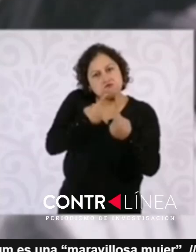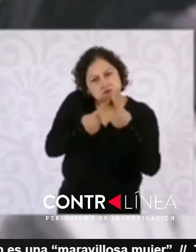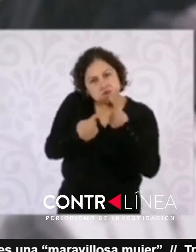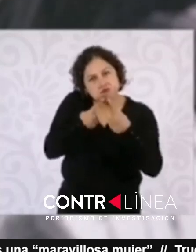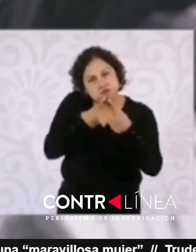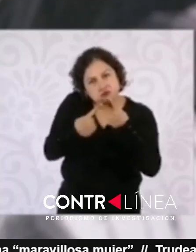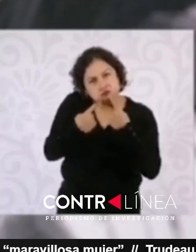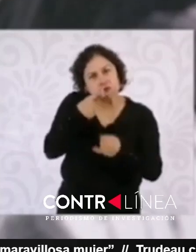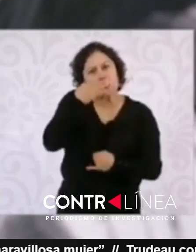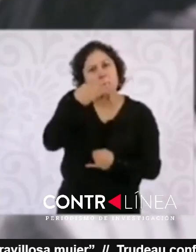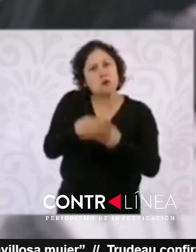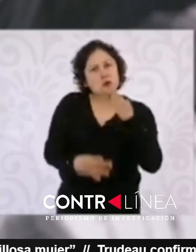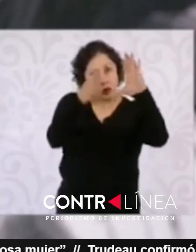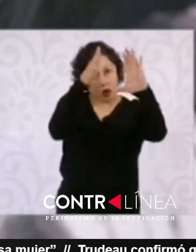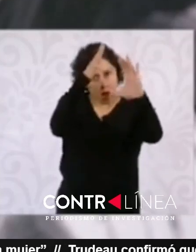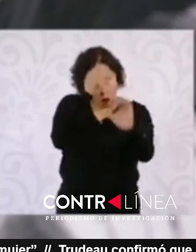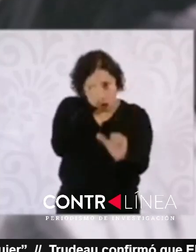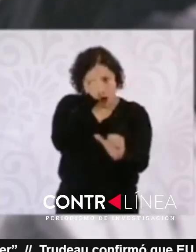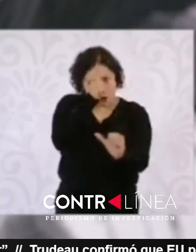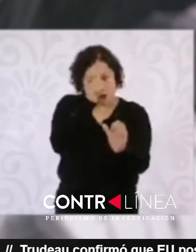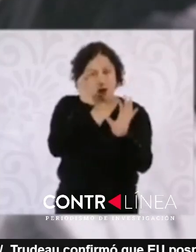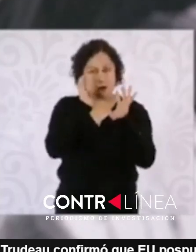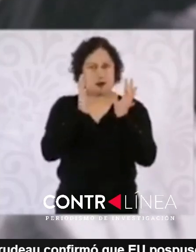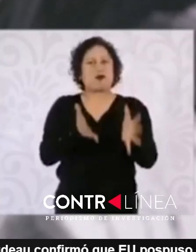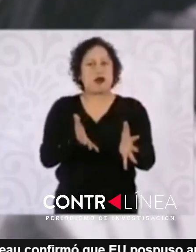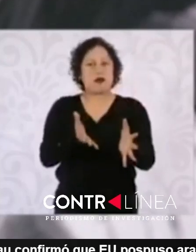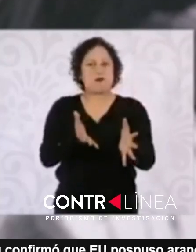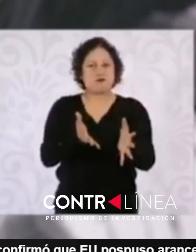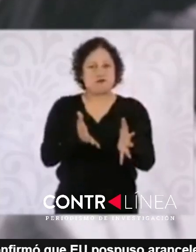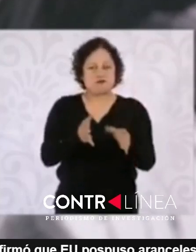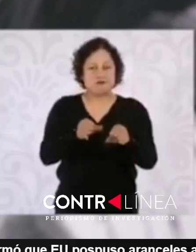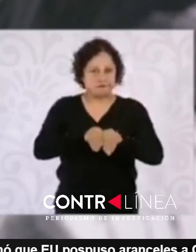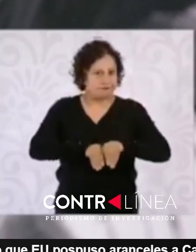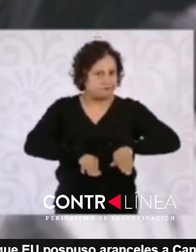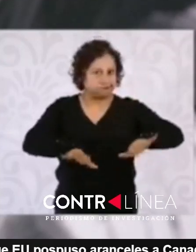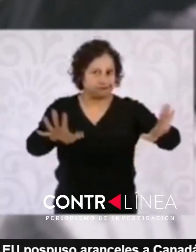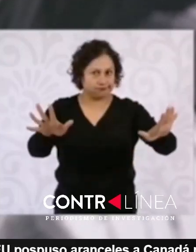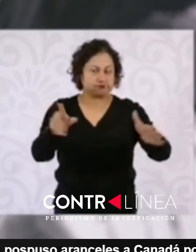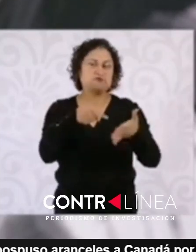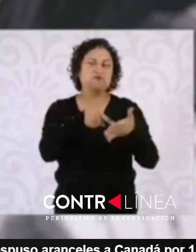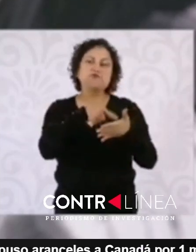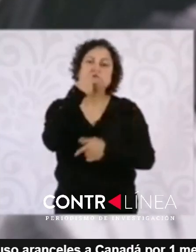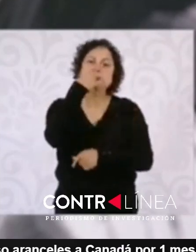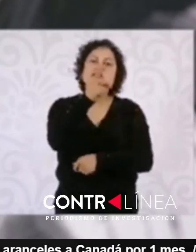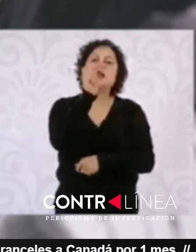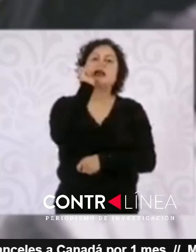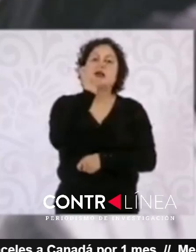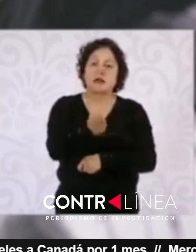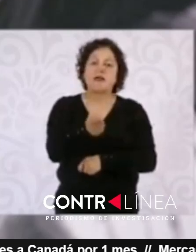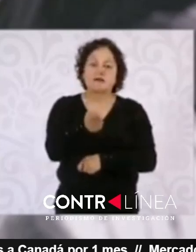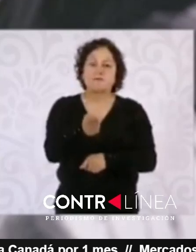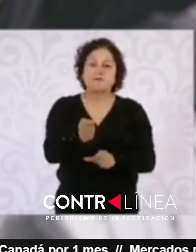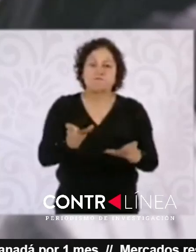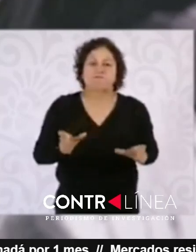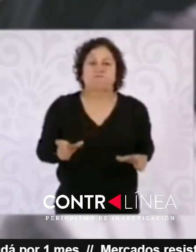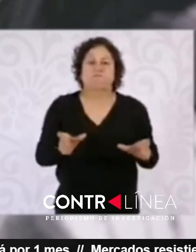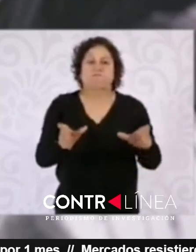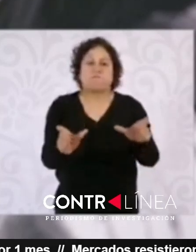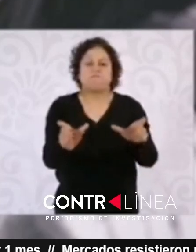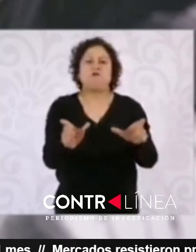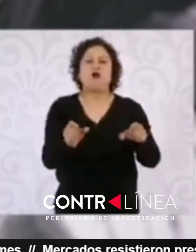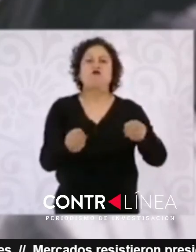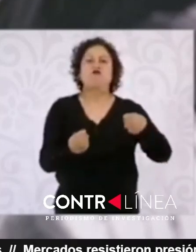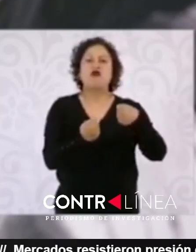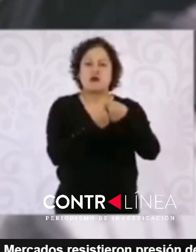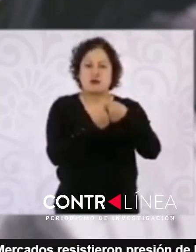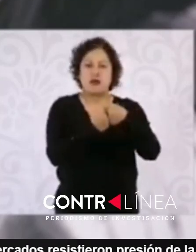que está en el acuerdo que se puso de poder poner más guardias nacionales en la frontera norte